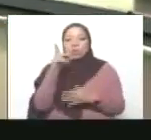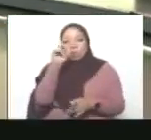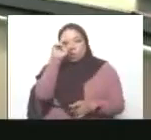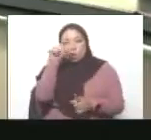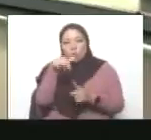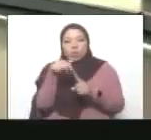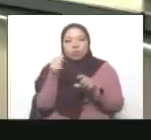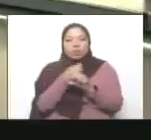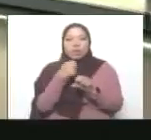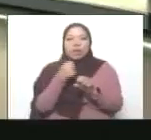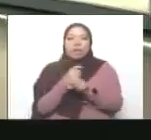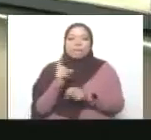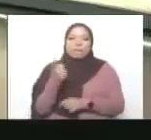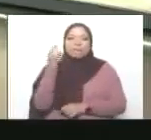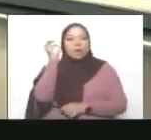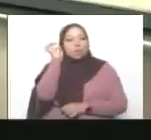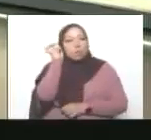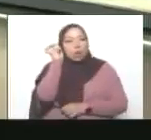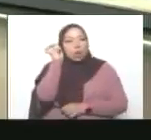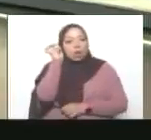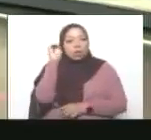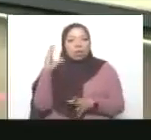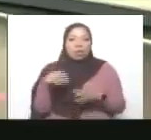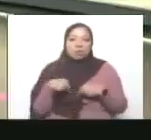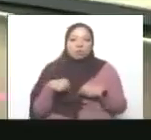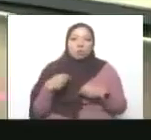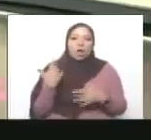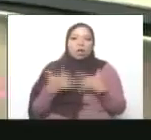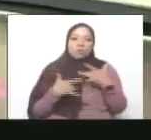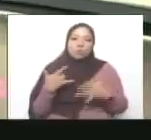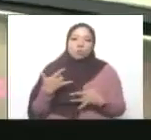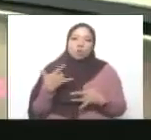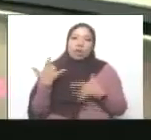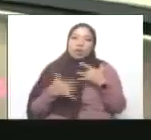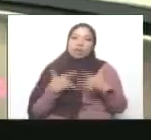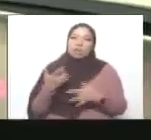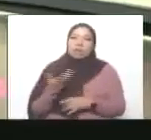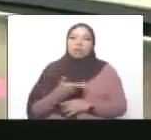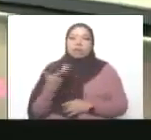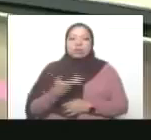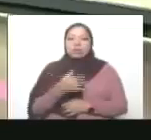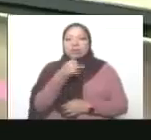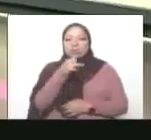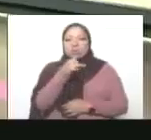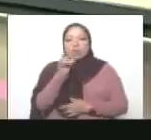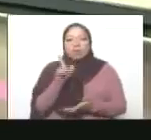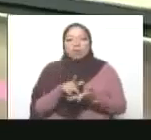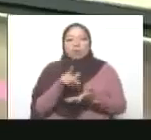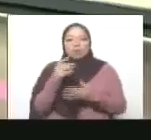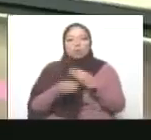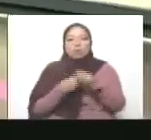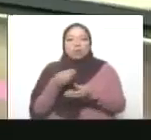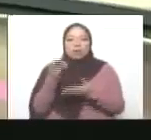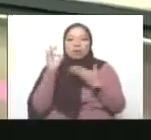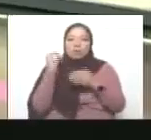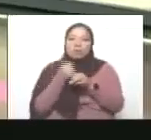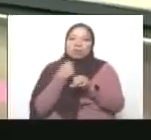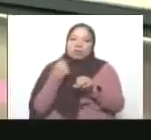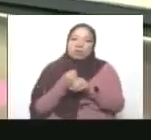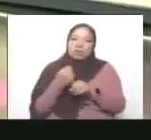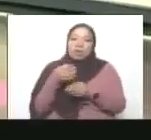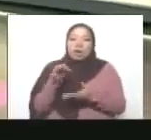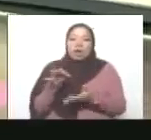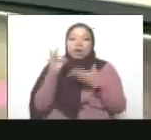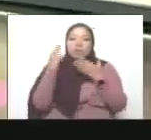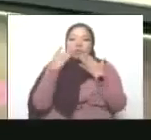sigue siendo la primera mujer que recibe un reconocimiento en este evento tan importante como es el Encuentro Internacional de Café. Aquí está su café, mi